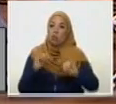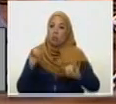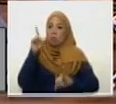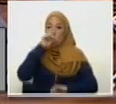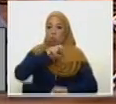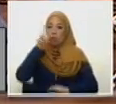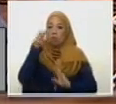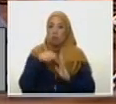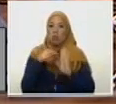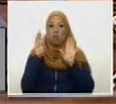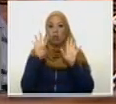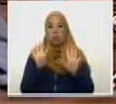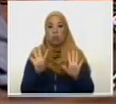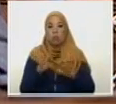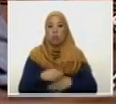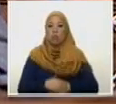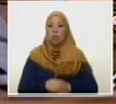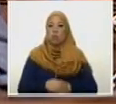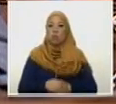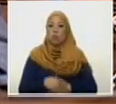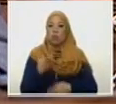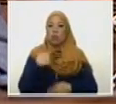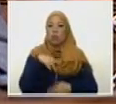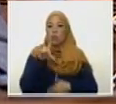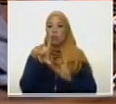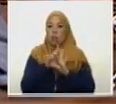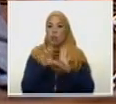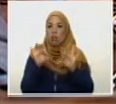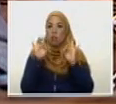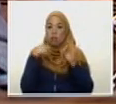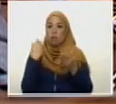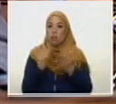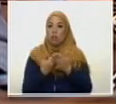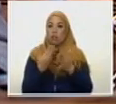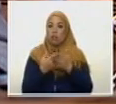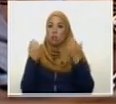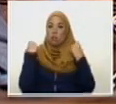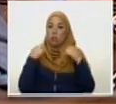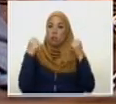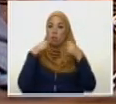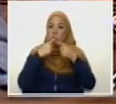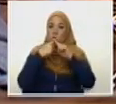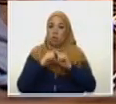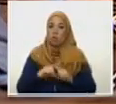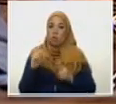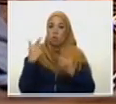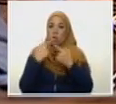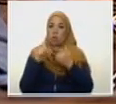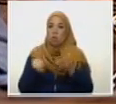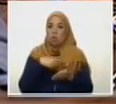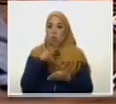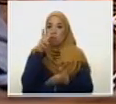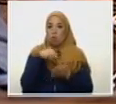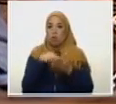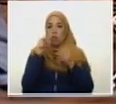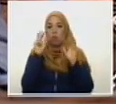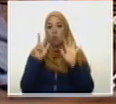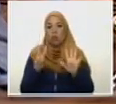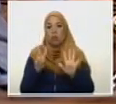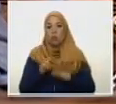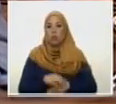año 2019 y la ley especial de endeudamiento para el ejercicio económico financiero del año